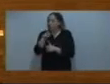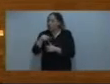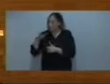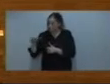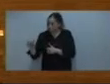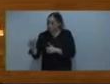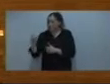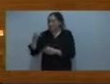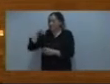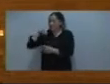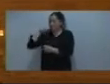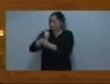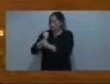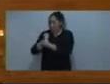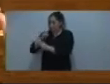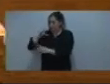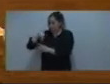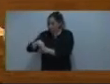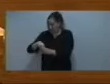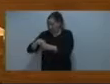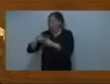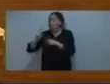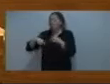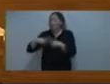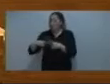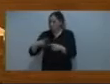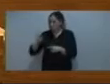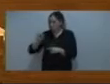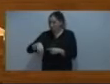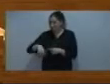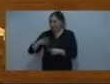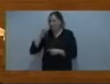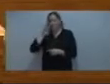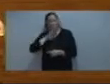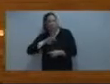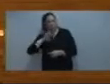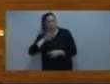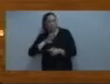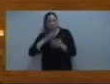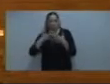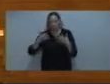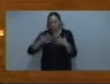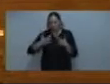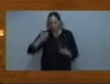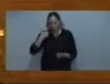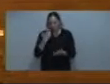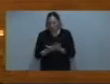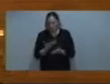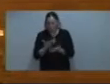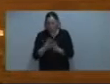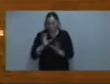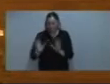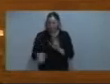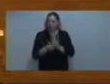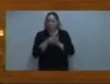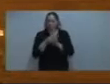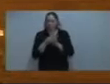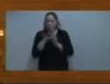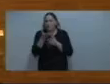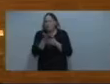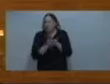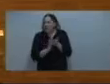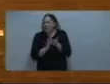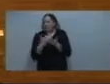los internos y sus familias. Nos resulta cuando menos curioso que en el texto de su proposición no se incluye en ninguna parte mención